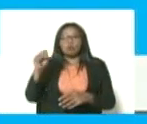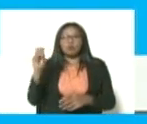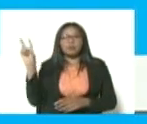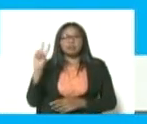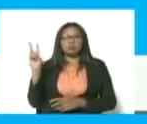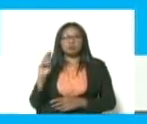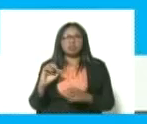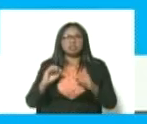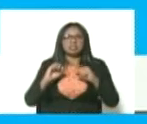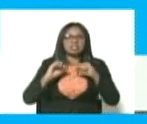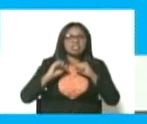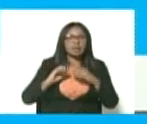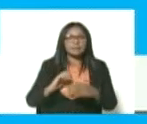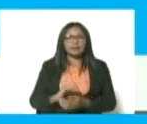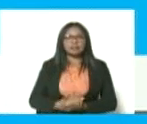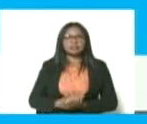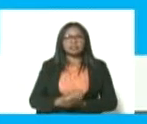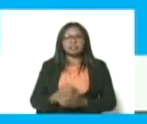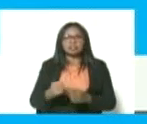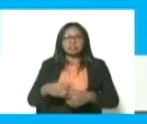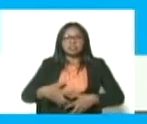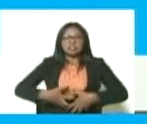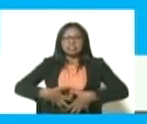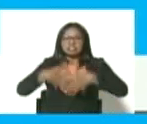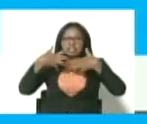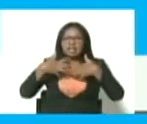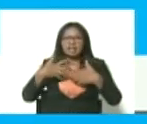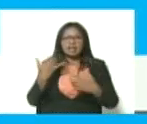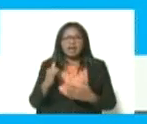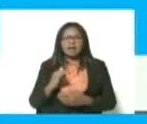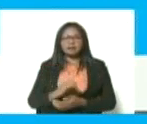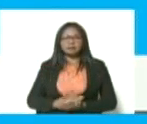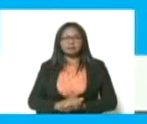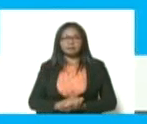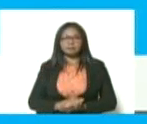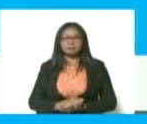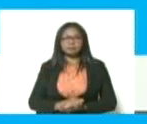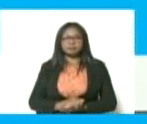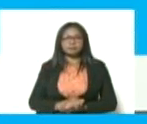tiembla de ira, de odio.